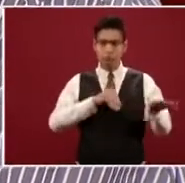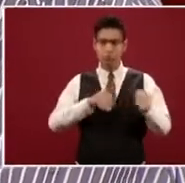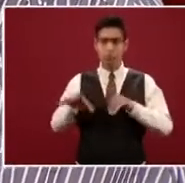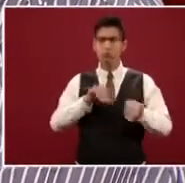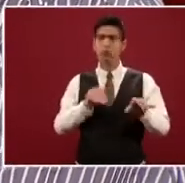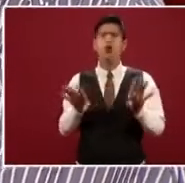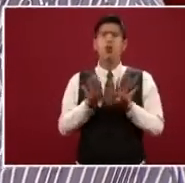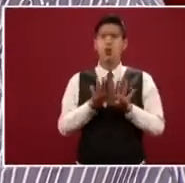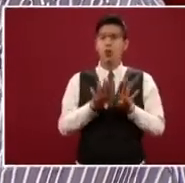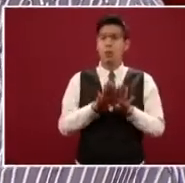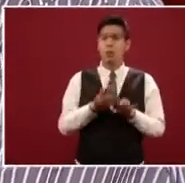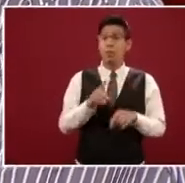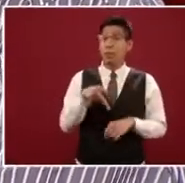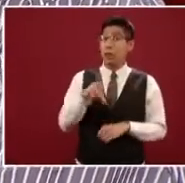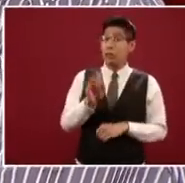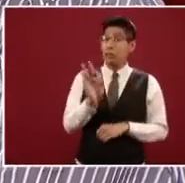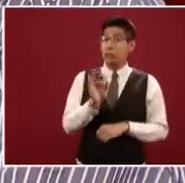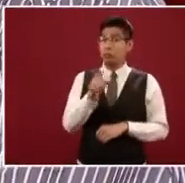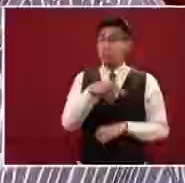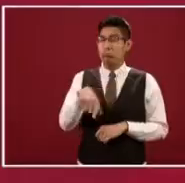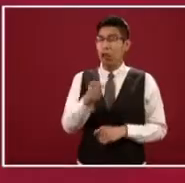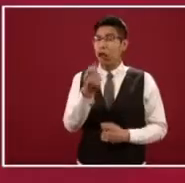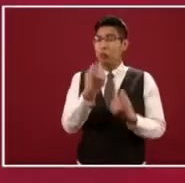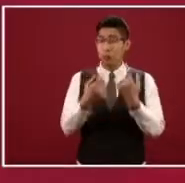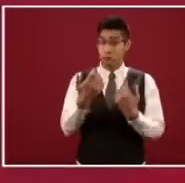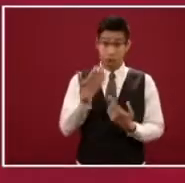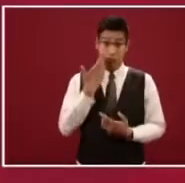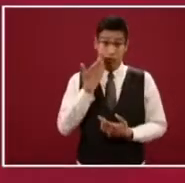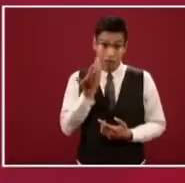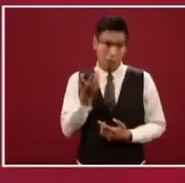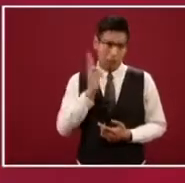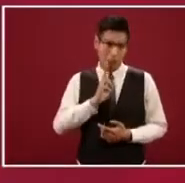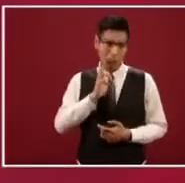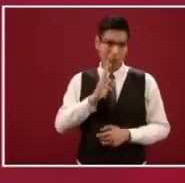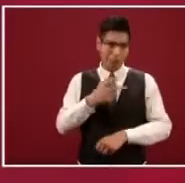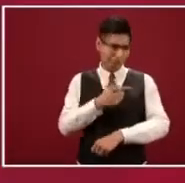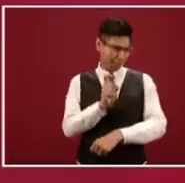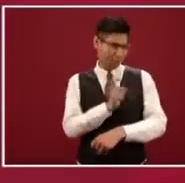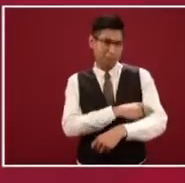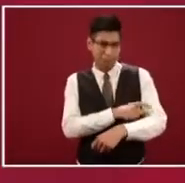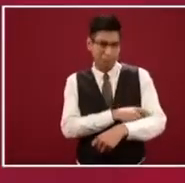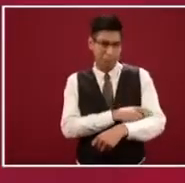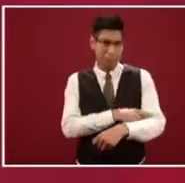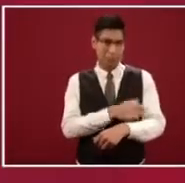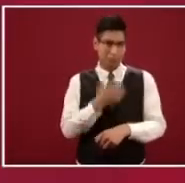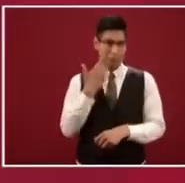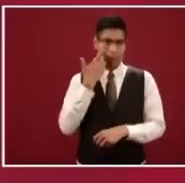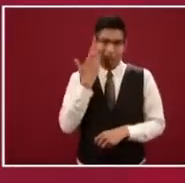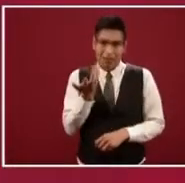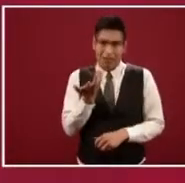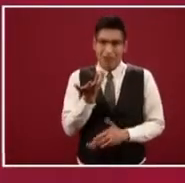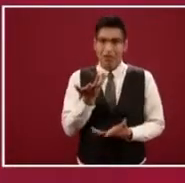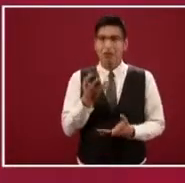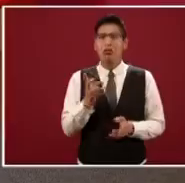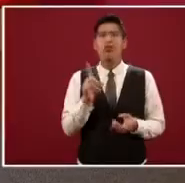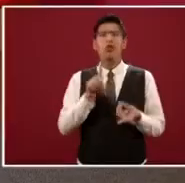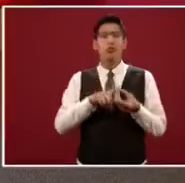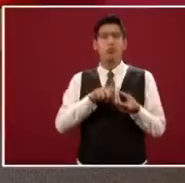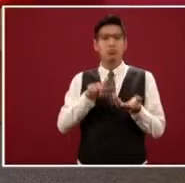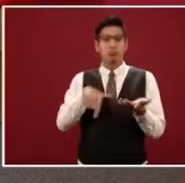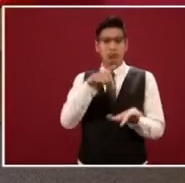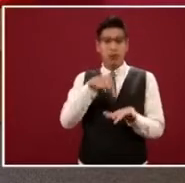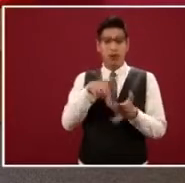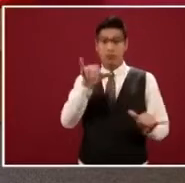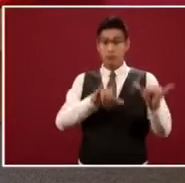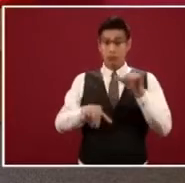alguien tiene la inquietud de realizarse la prueba y quiere tener esta prueba a la mano en laboratorios privados,